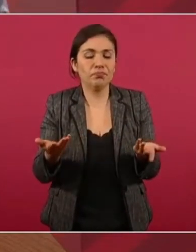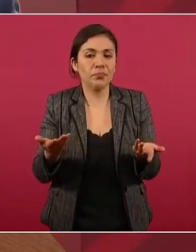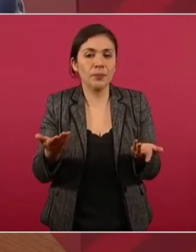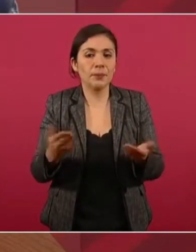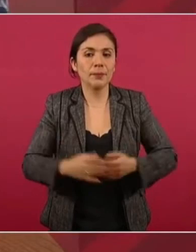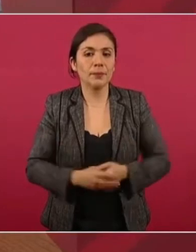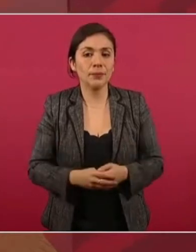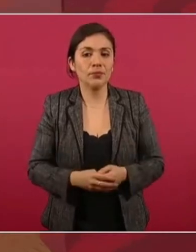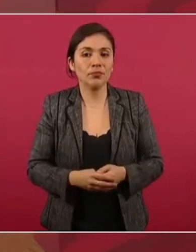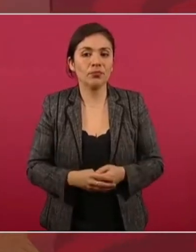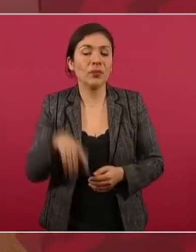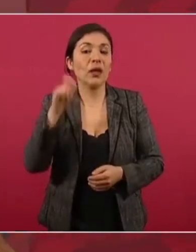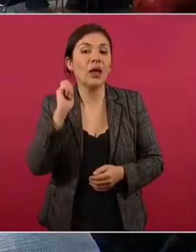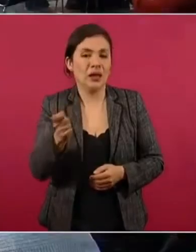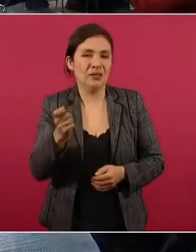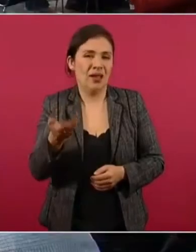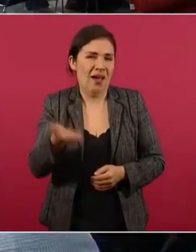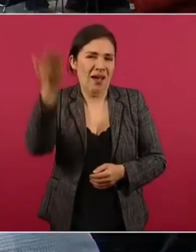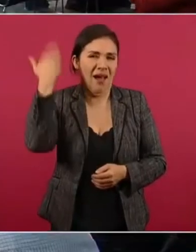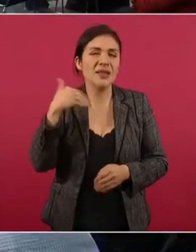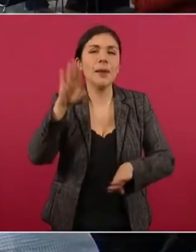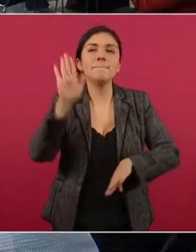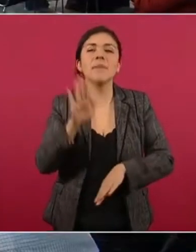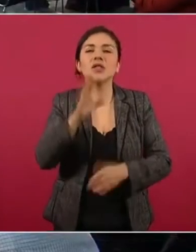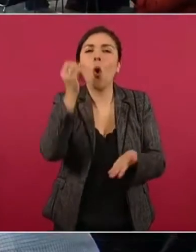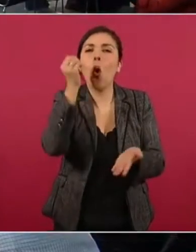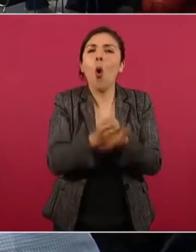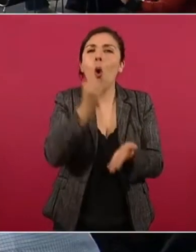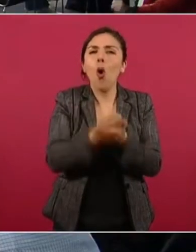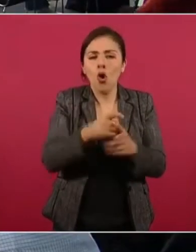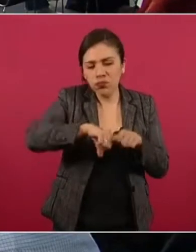la franja de oro